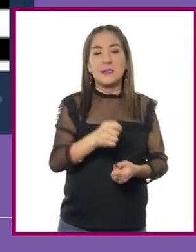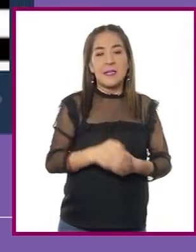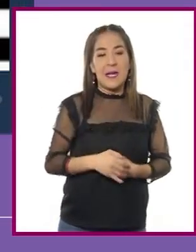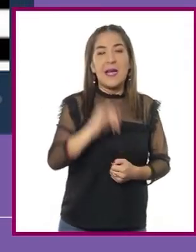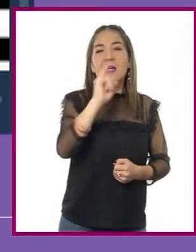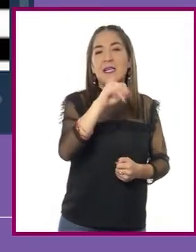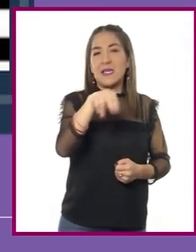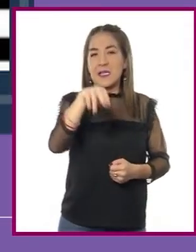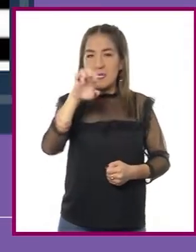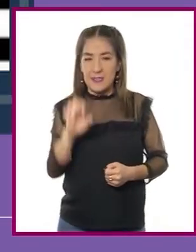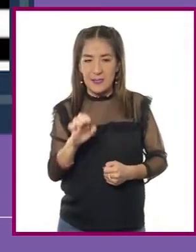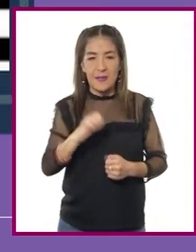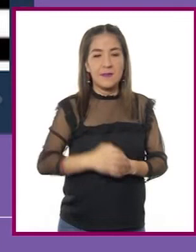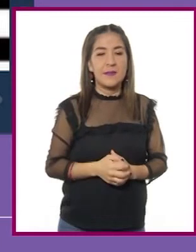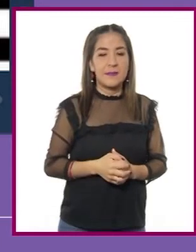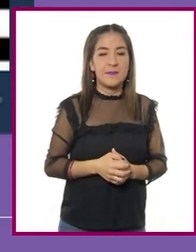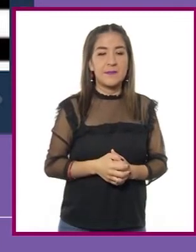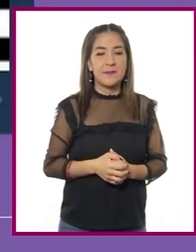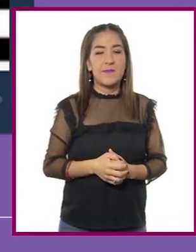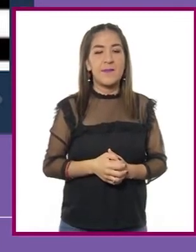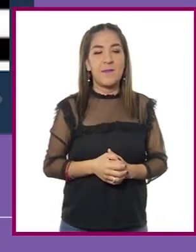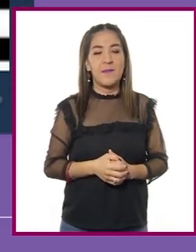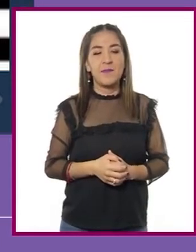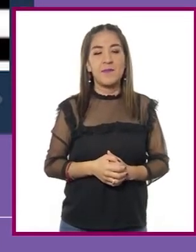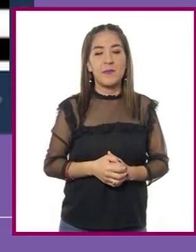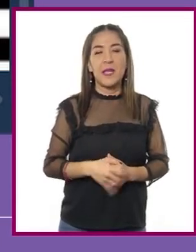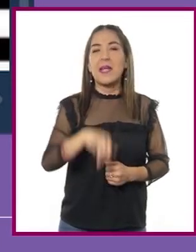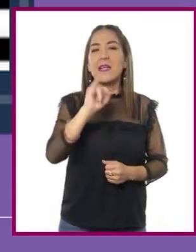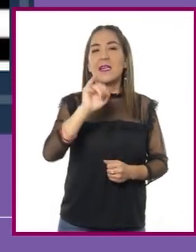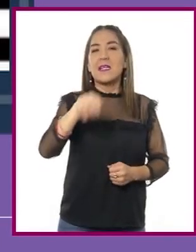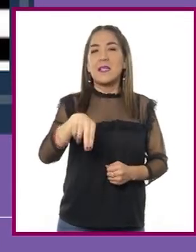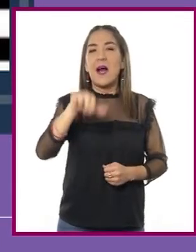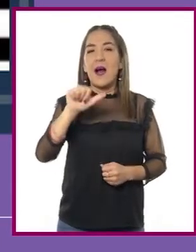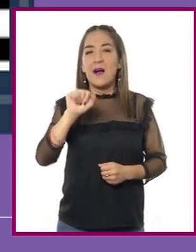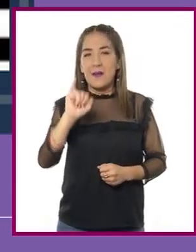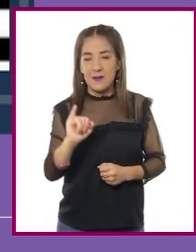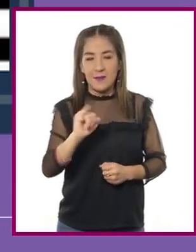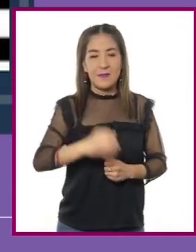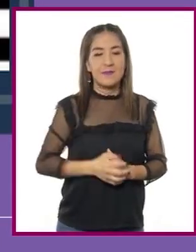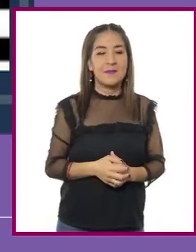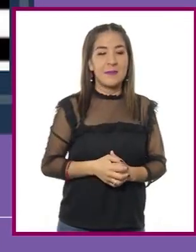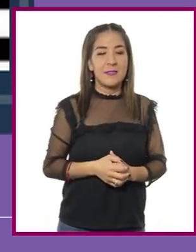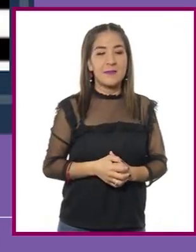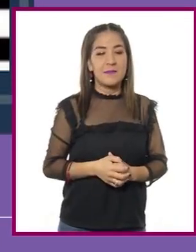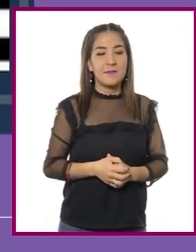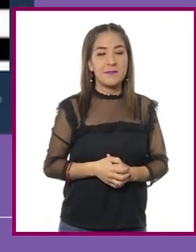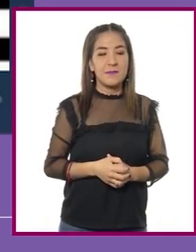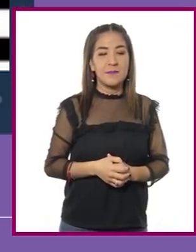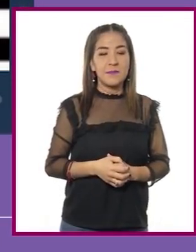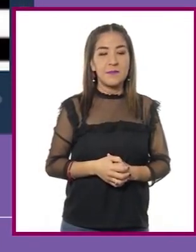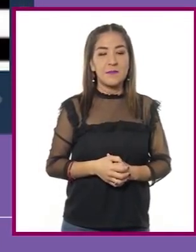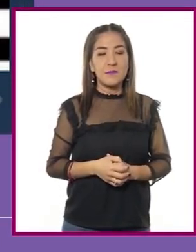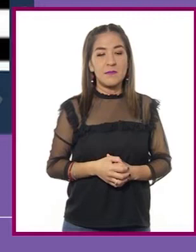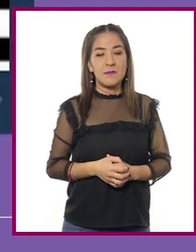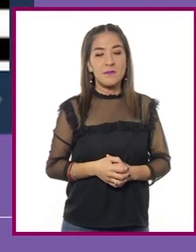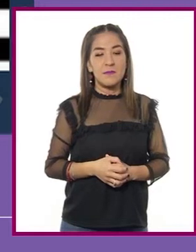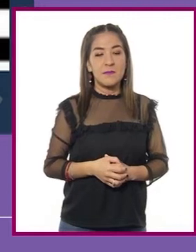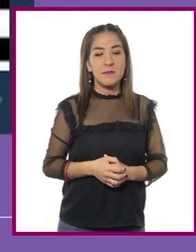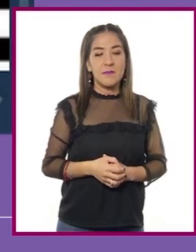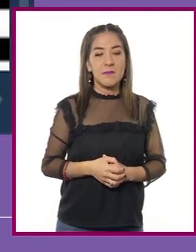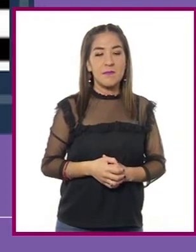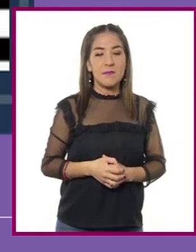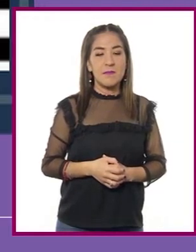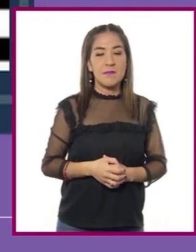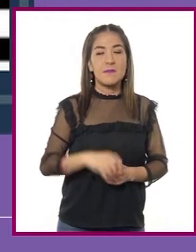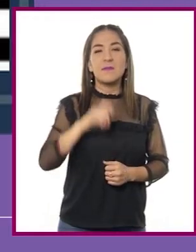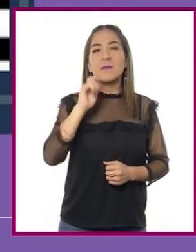Instituto Nacional Electoral, el Instituto Nacional de Transparencia, Acceso a la Información y Protección de Datos